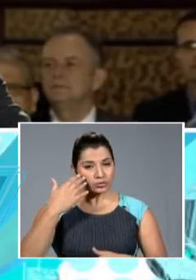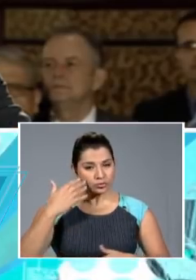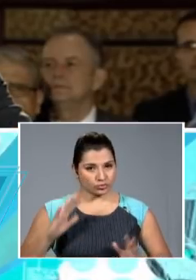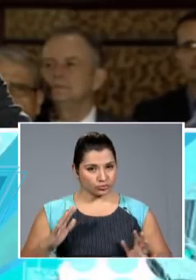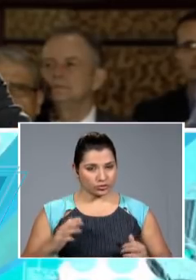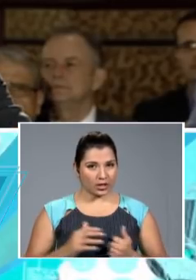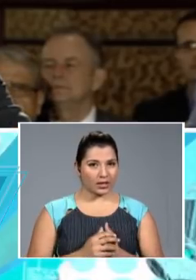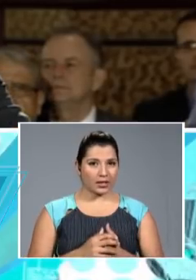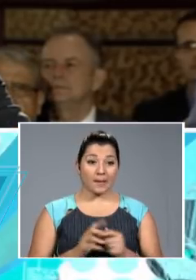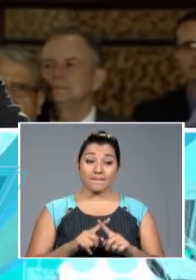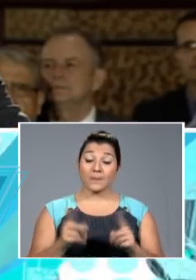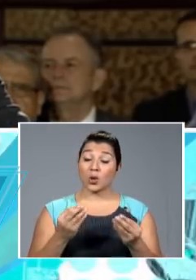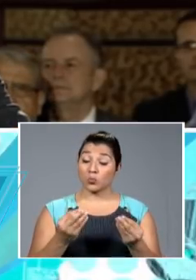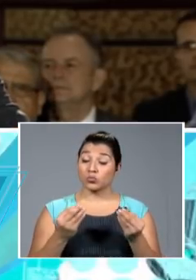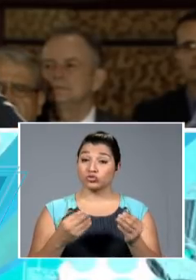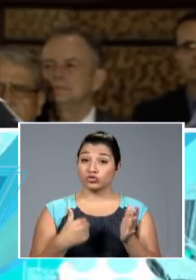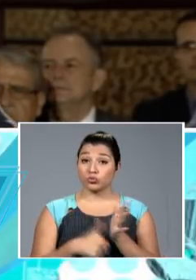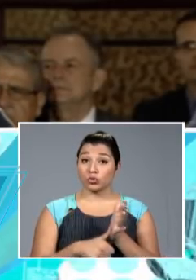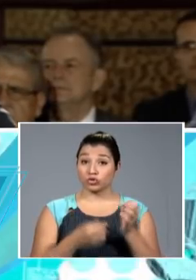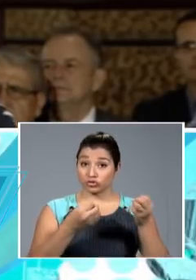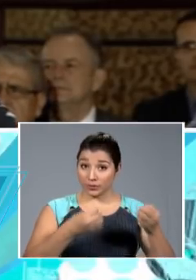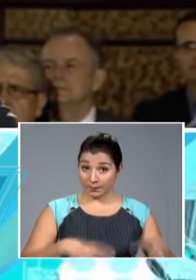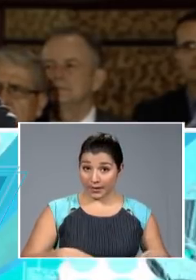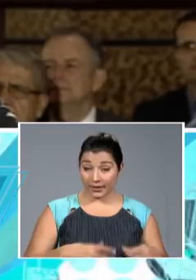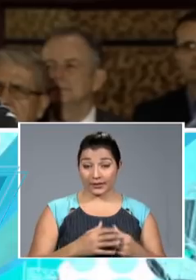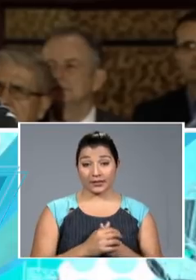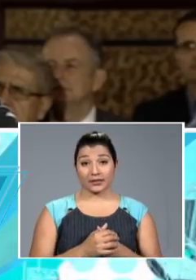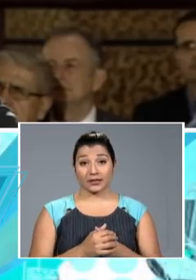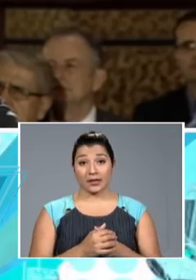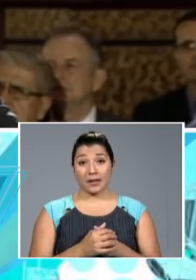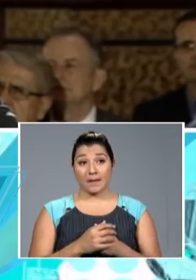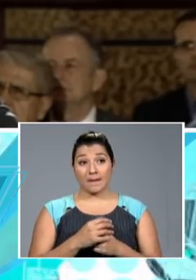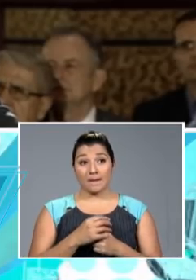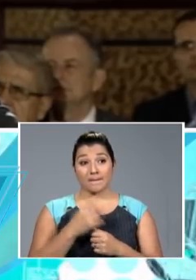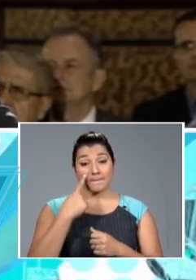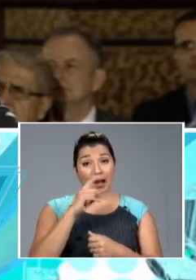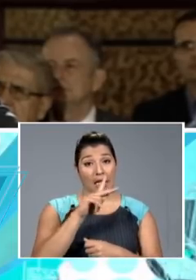seguro son mucho más que los que se pierden en